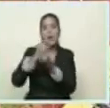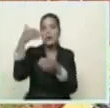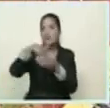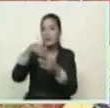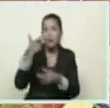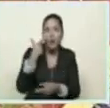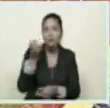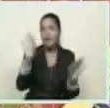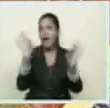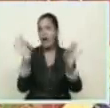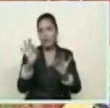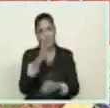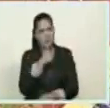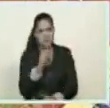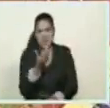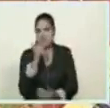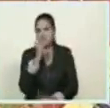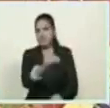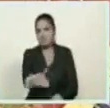había nada